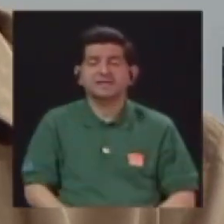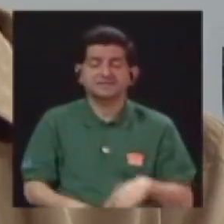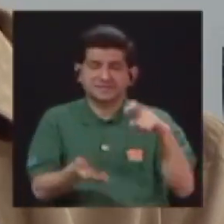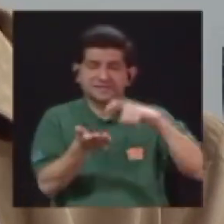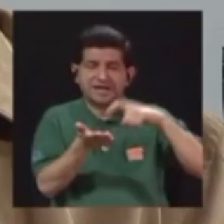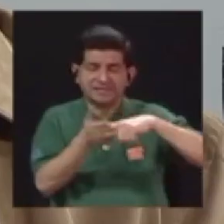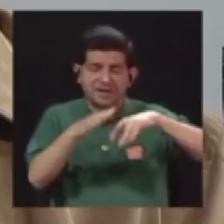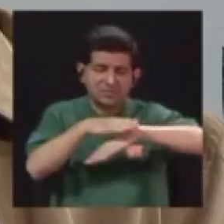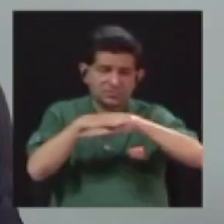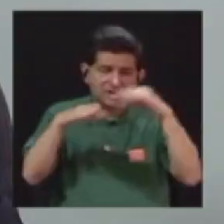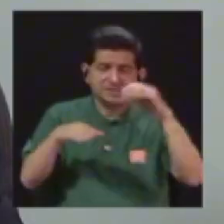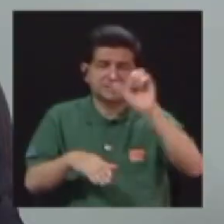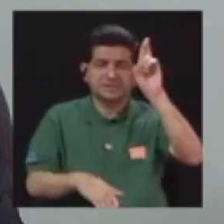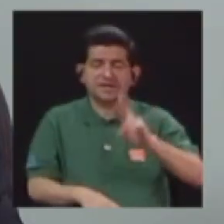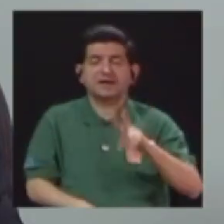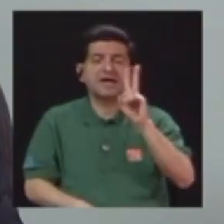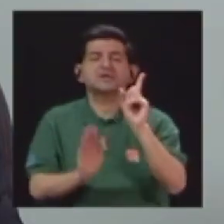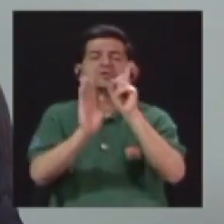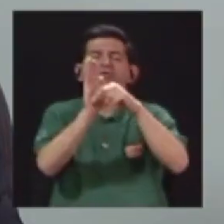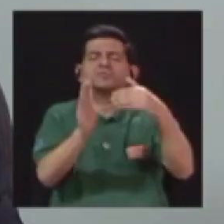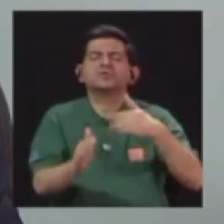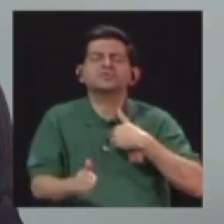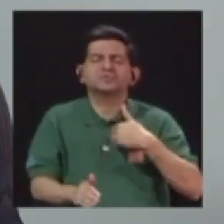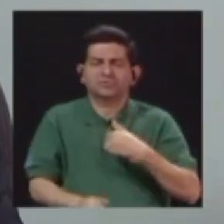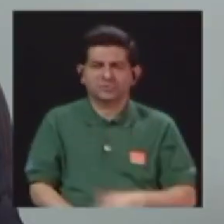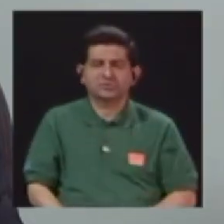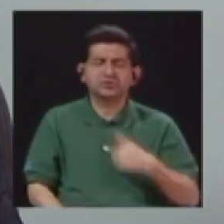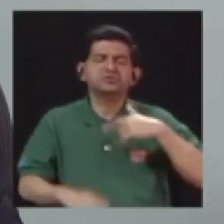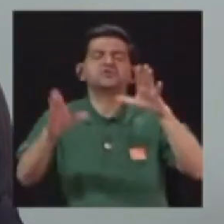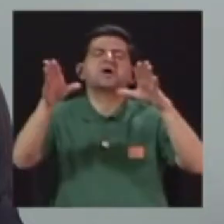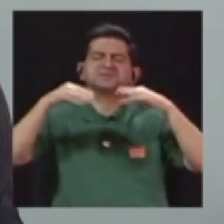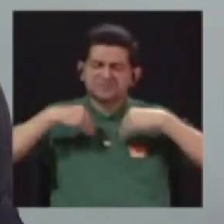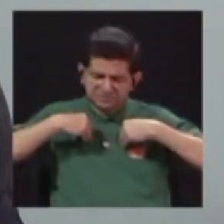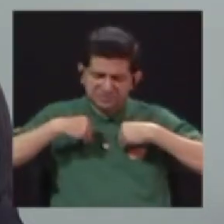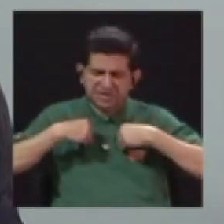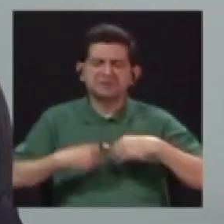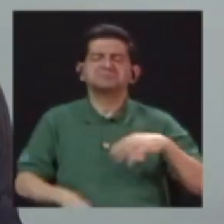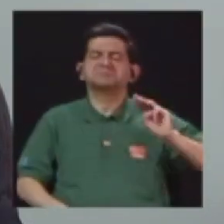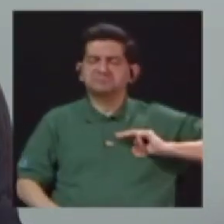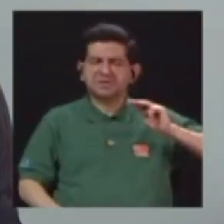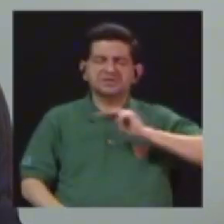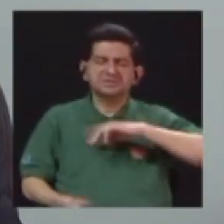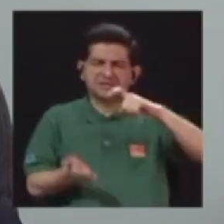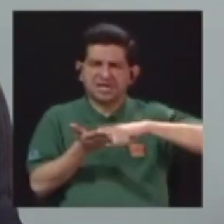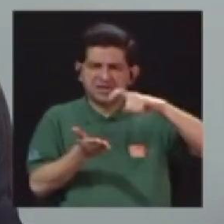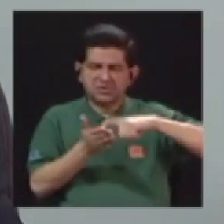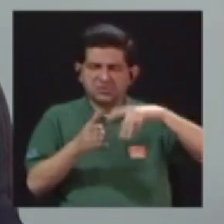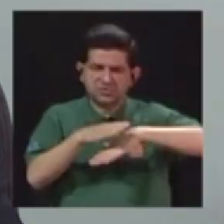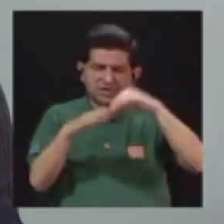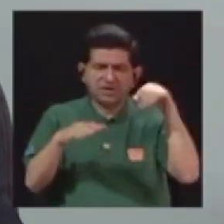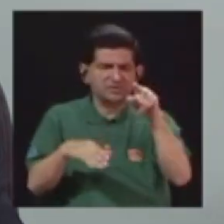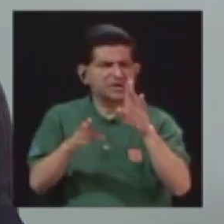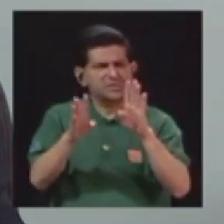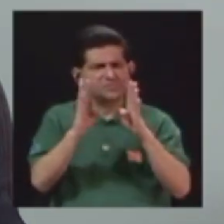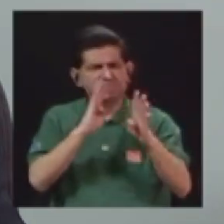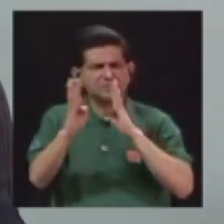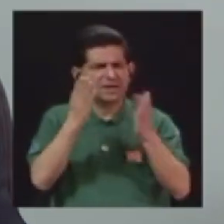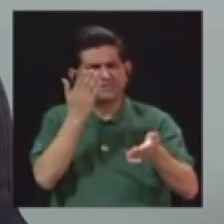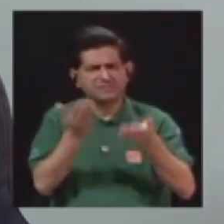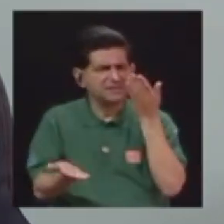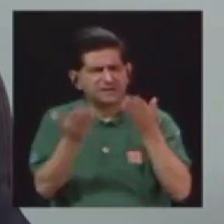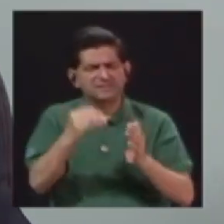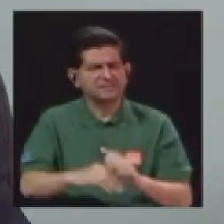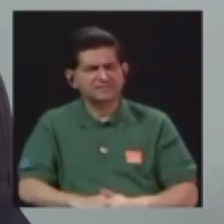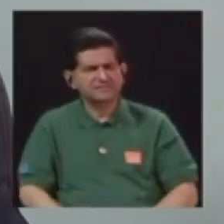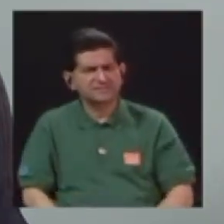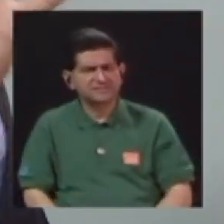Rica. En 2 minutos que nos quedan, y yo acepté ser ministro de la deuda externa, ¿verdad? No sé si quiere referirse un poquito a sus